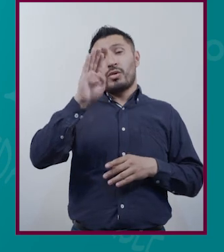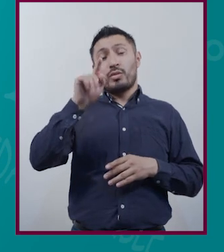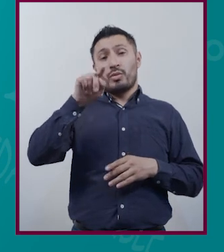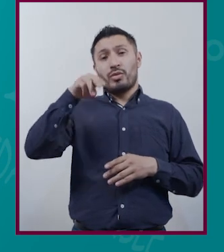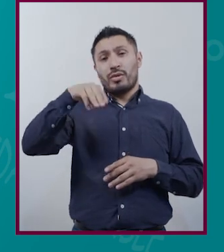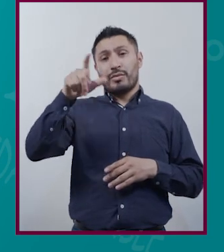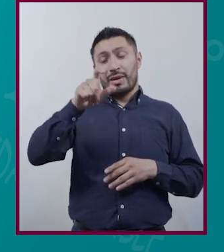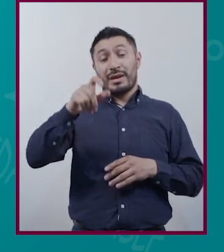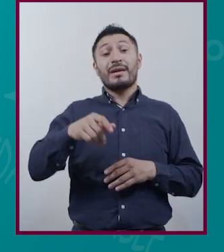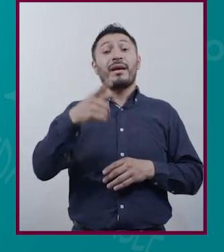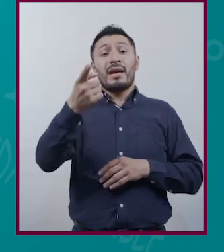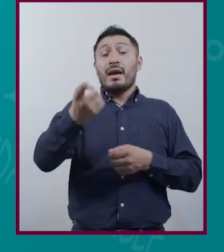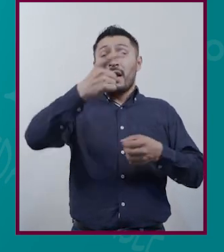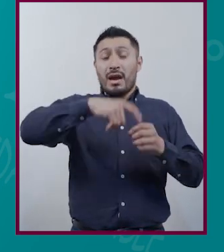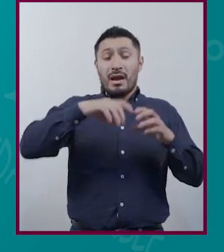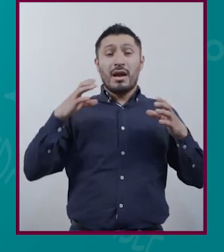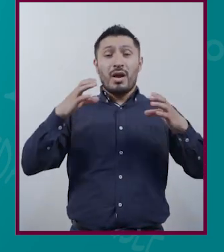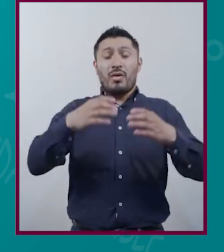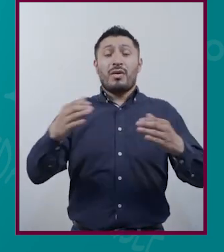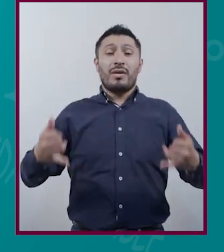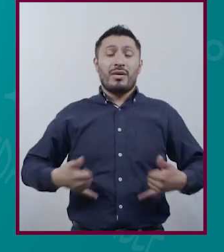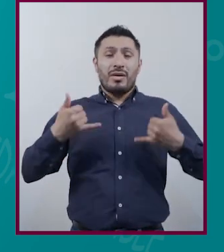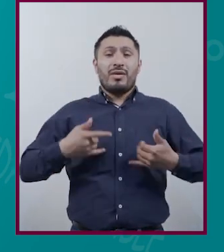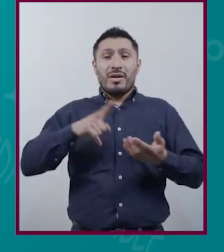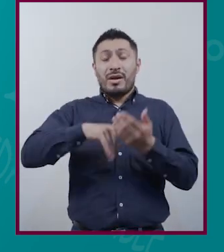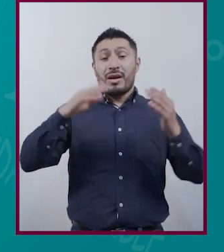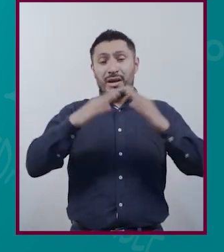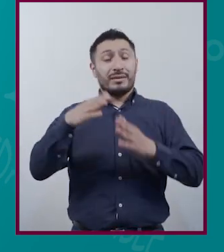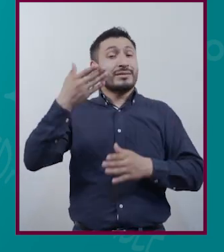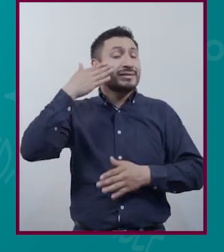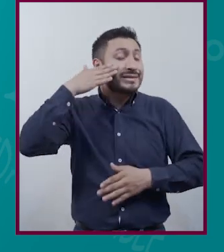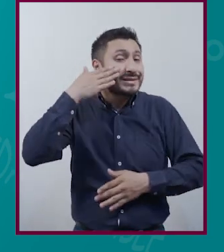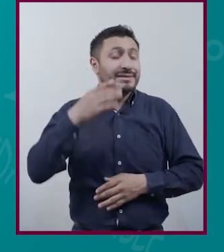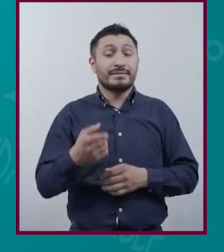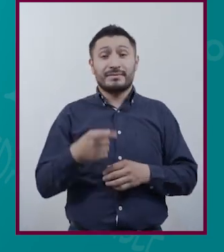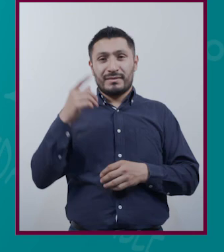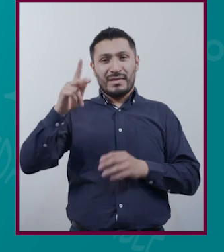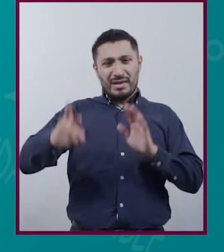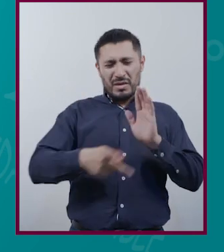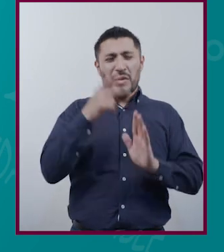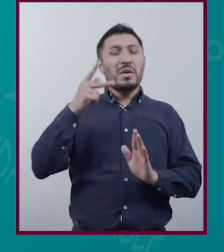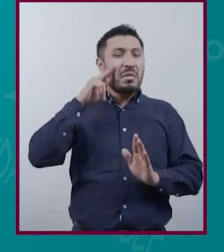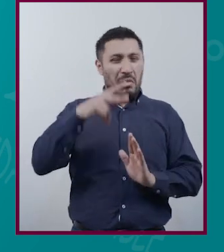jovenesencasa.cep.gov.mx y únete a la comunidad de Jóvenes en Casa en Facebook. Y vuelve a ver los